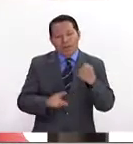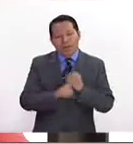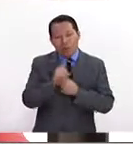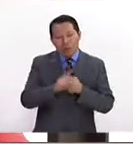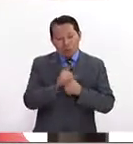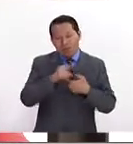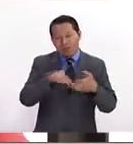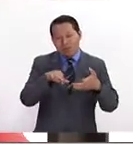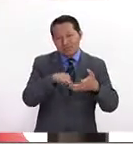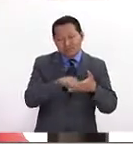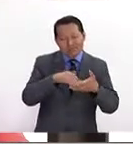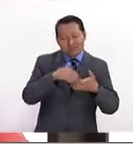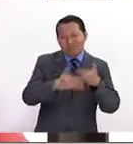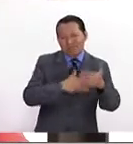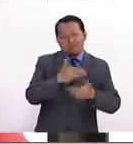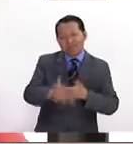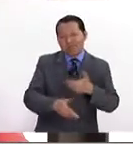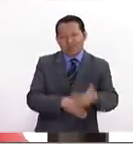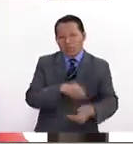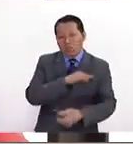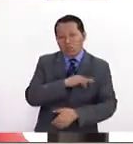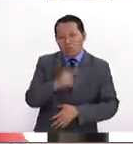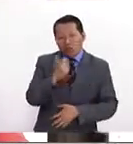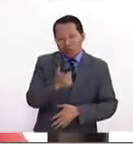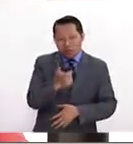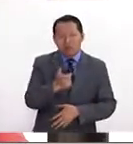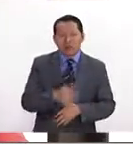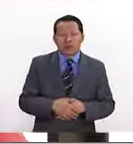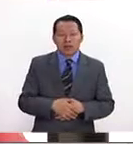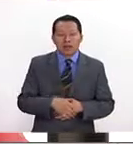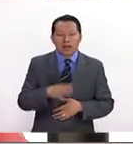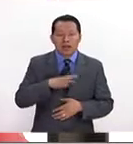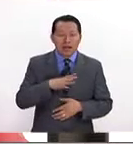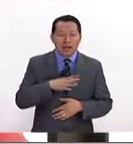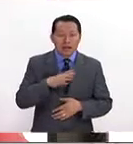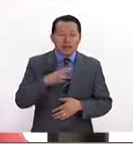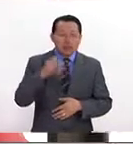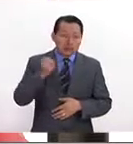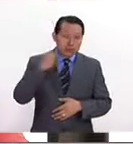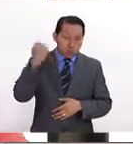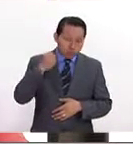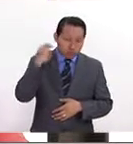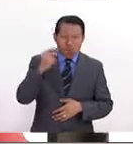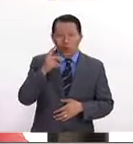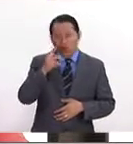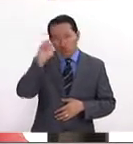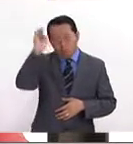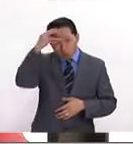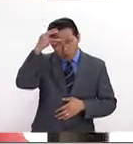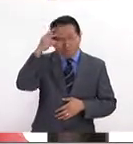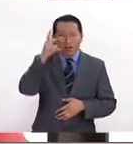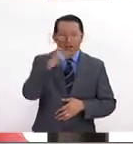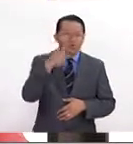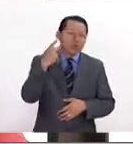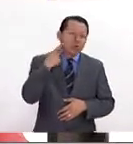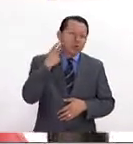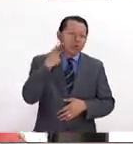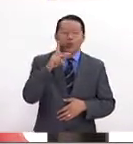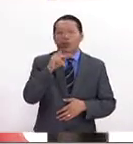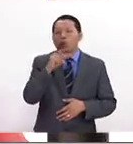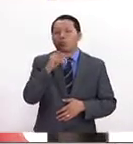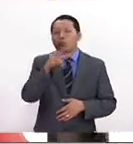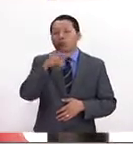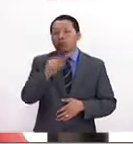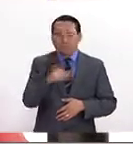el corto o mediano plazo de carácter económico. Es parte del discurso de Trump, es un político populista, llega a